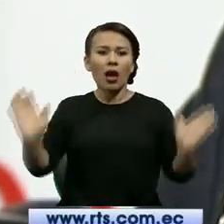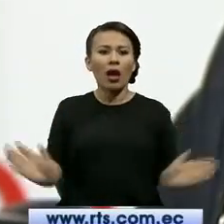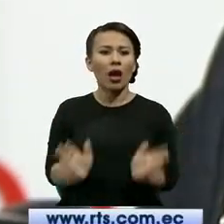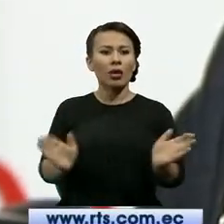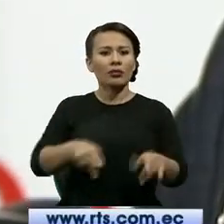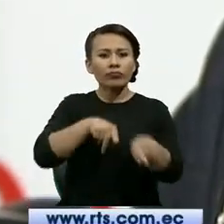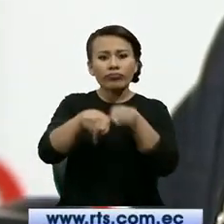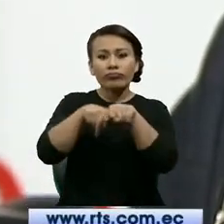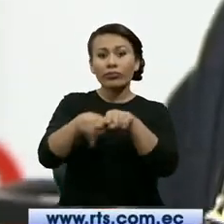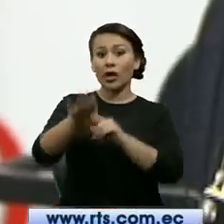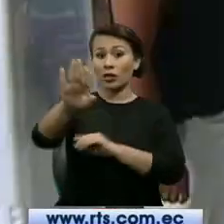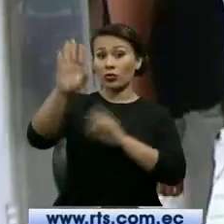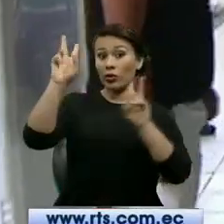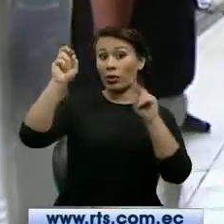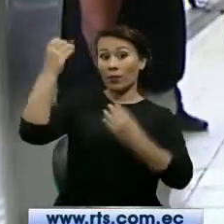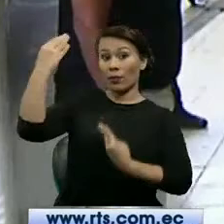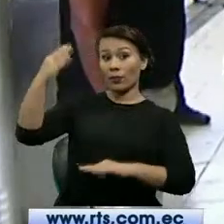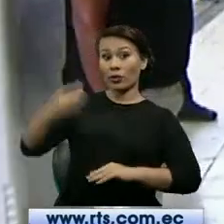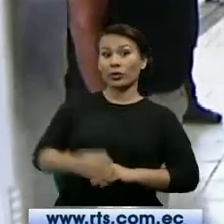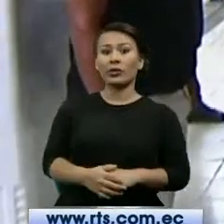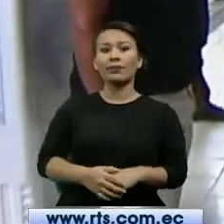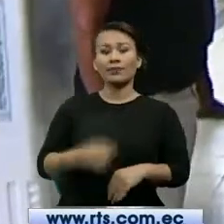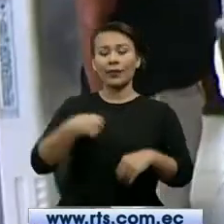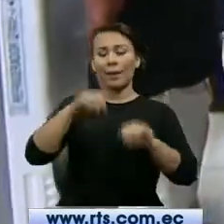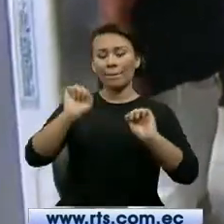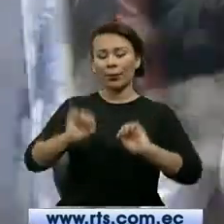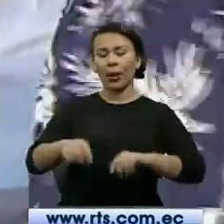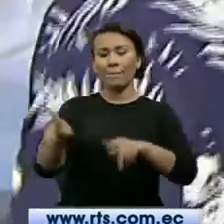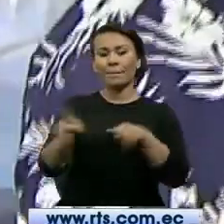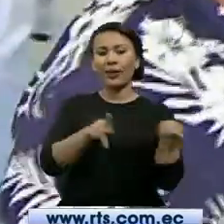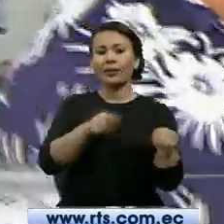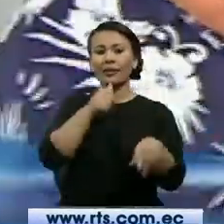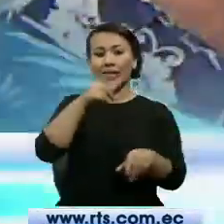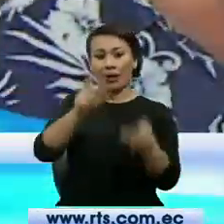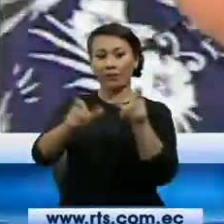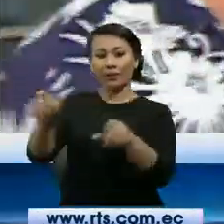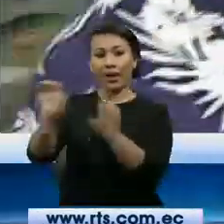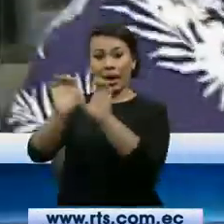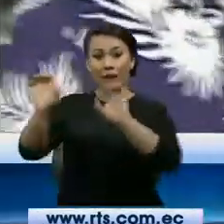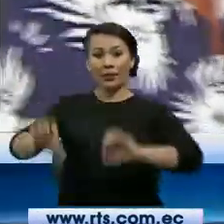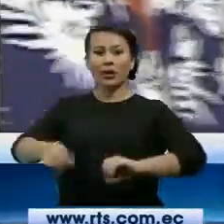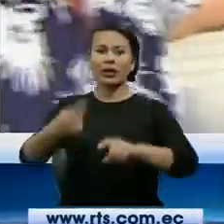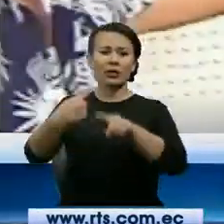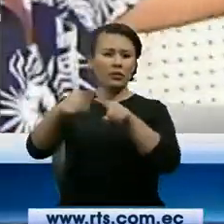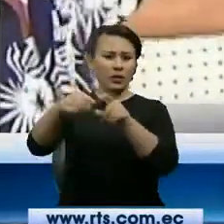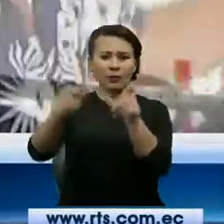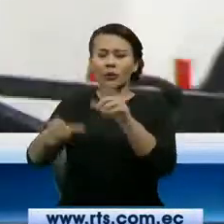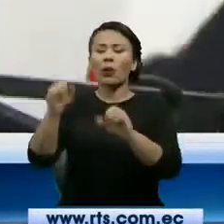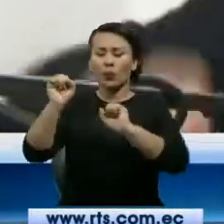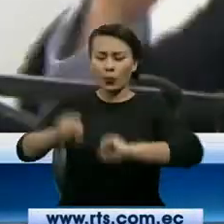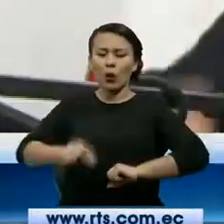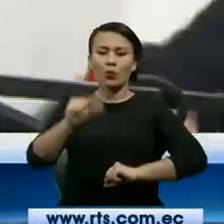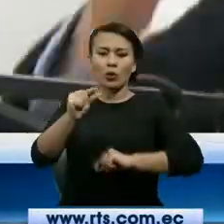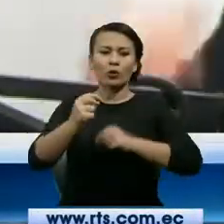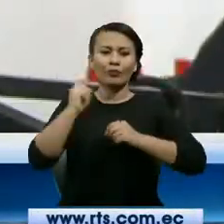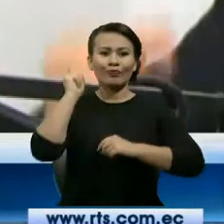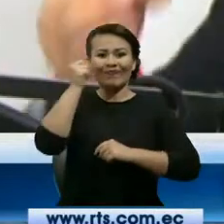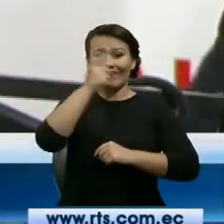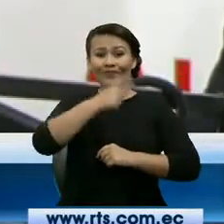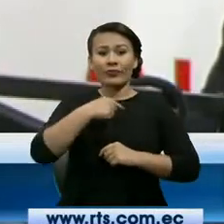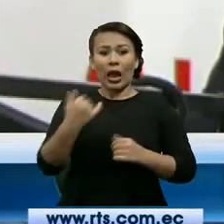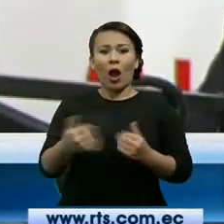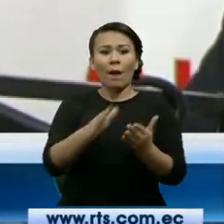desde su plataforma política le permitirá a la gente flotar en medio de la crisis. Porque el mejor